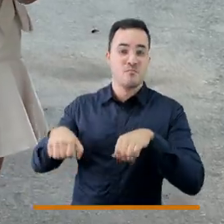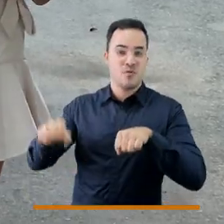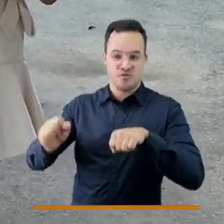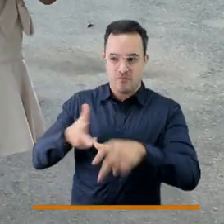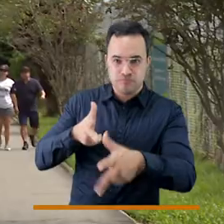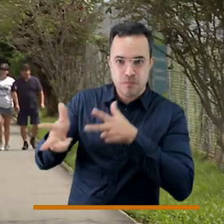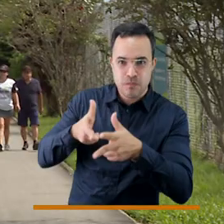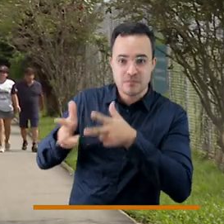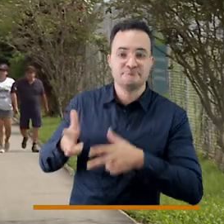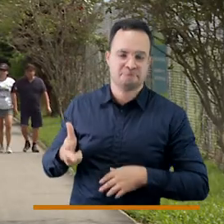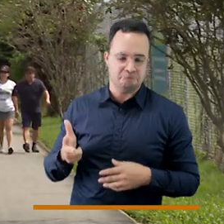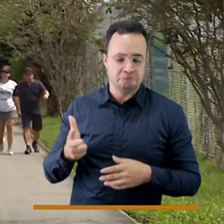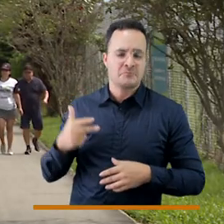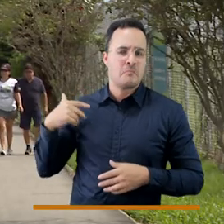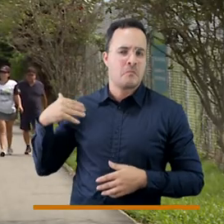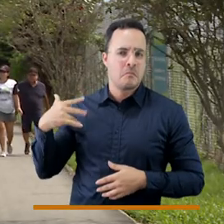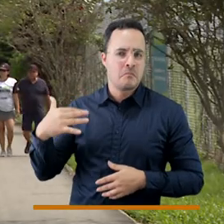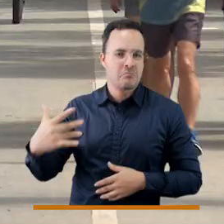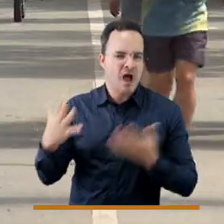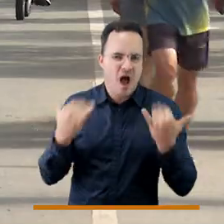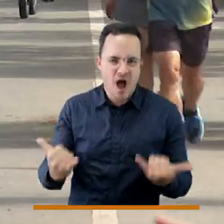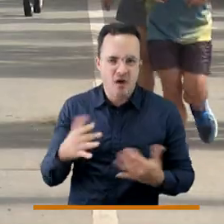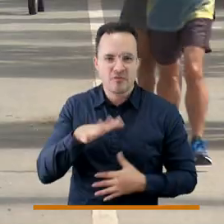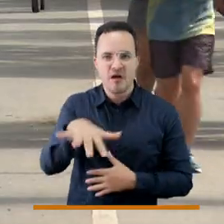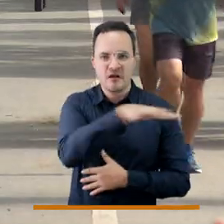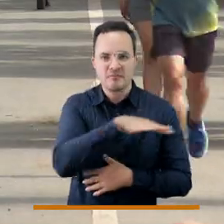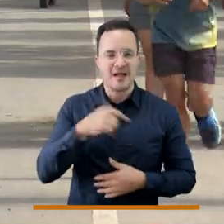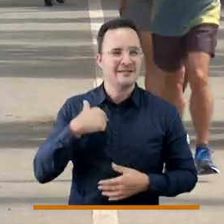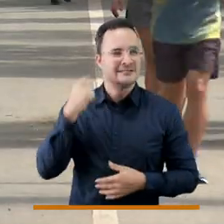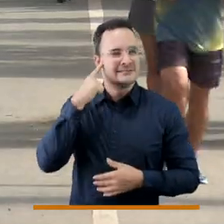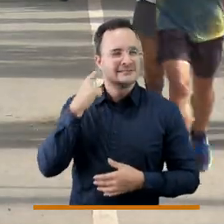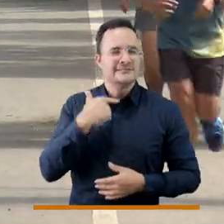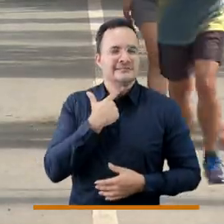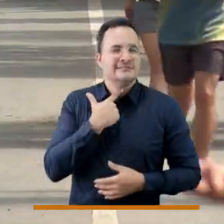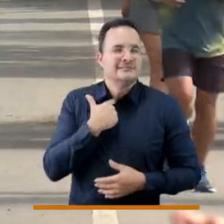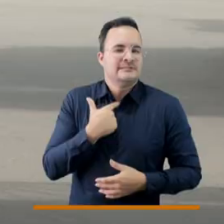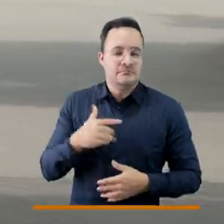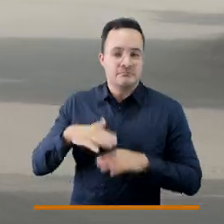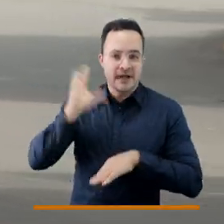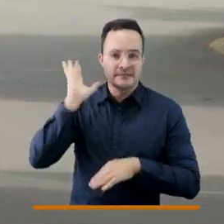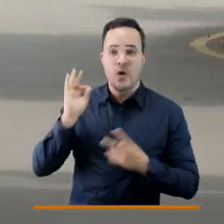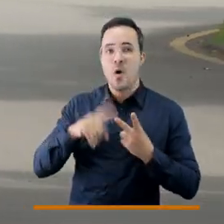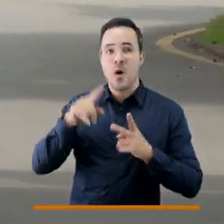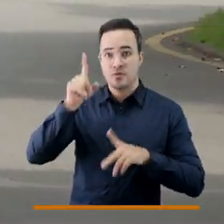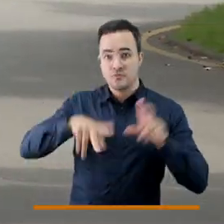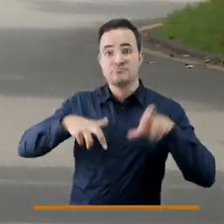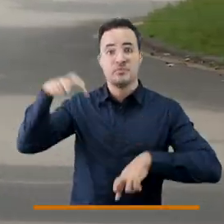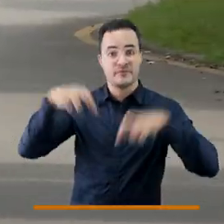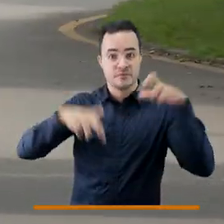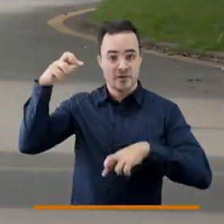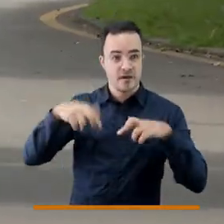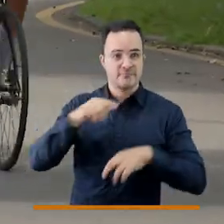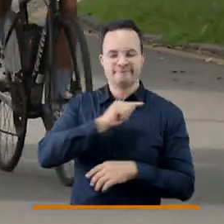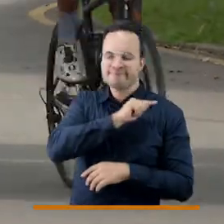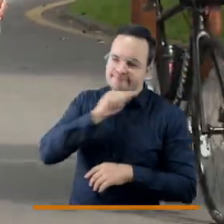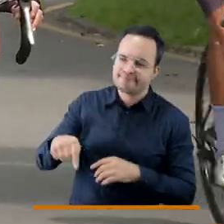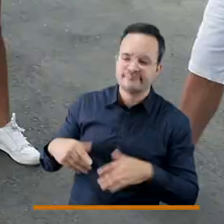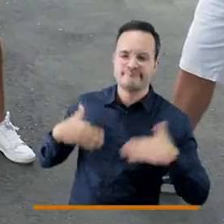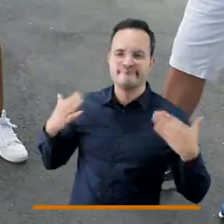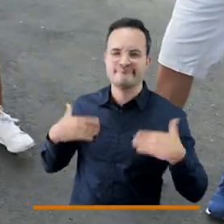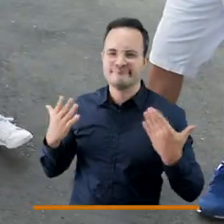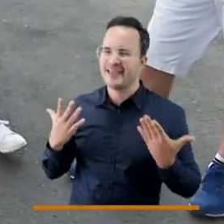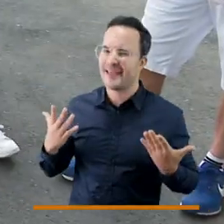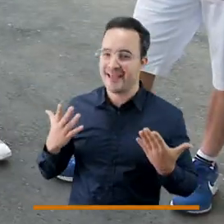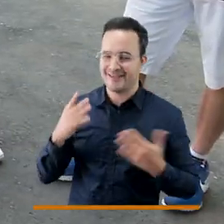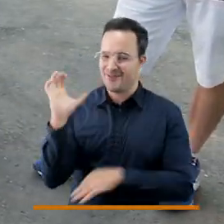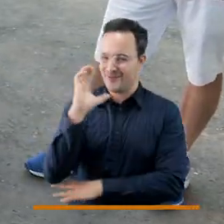vienen profesionales y aficionados del deporte que más alegría le ha dado a Colombia, el ciclismo.